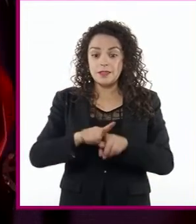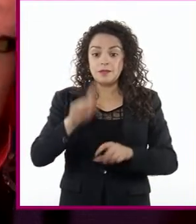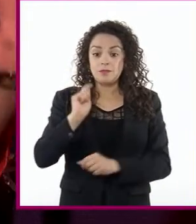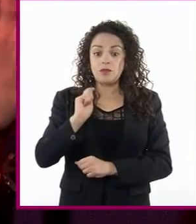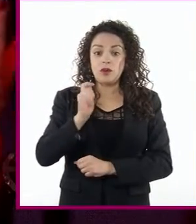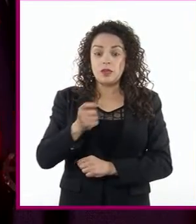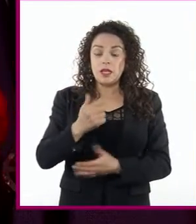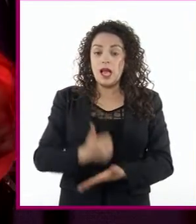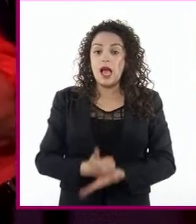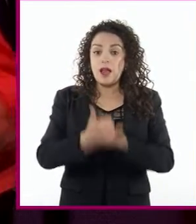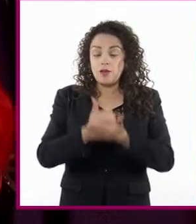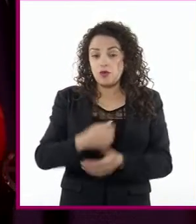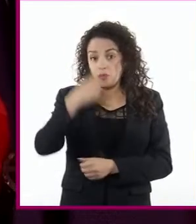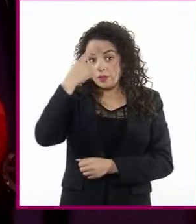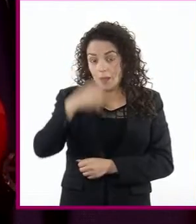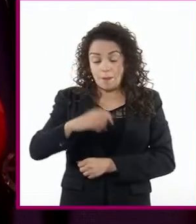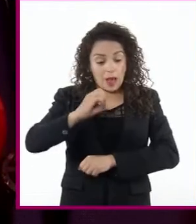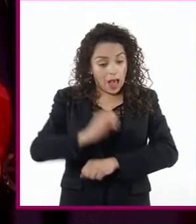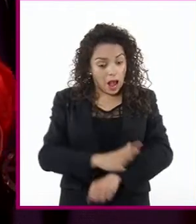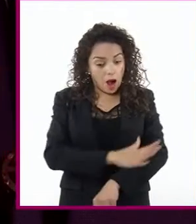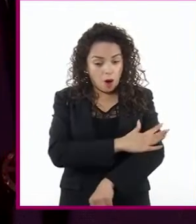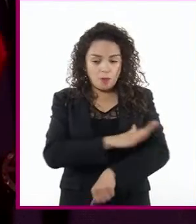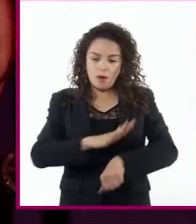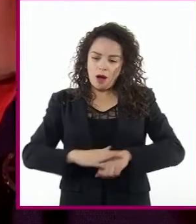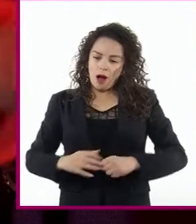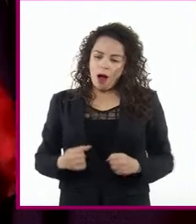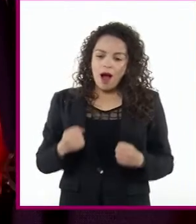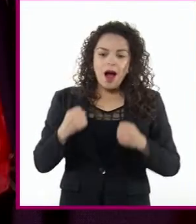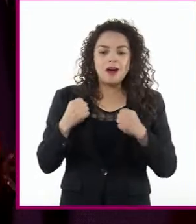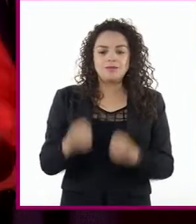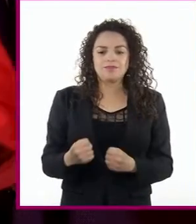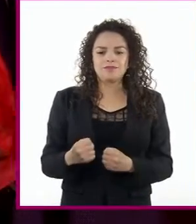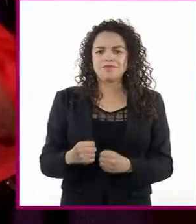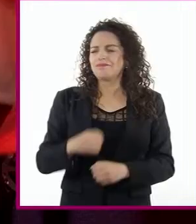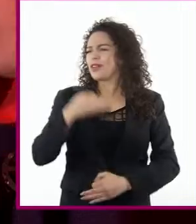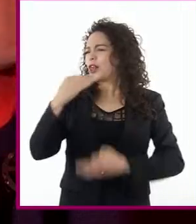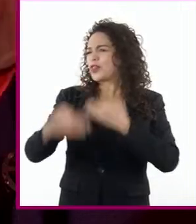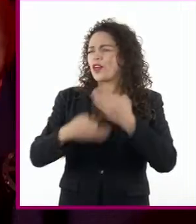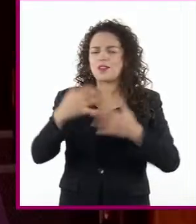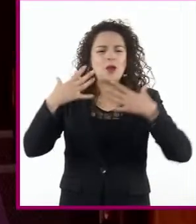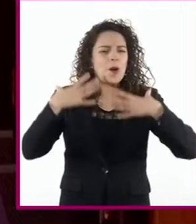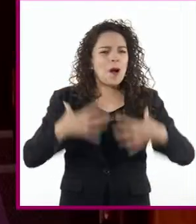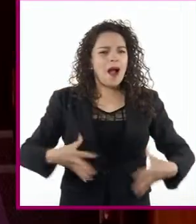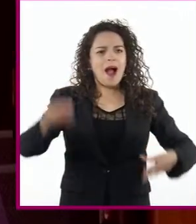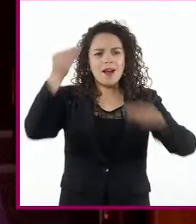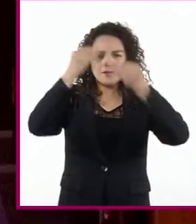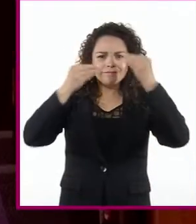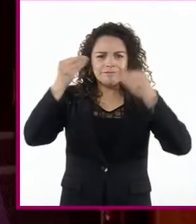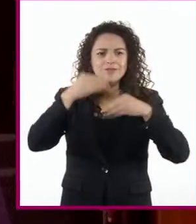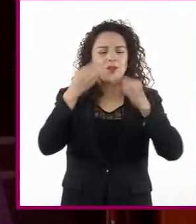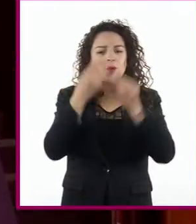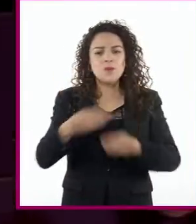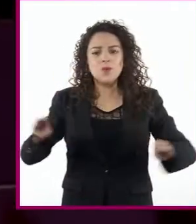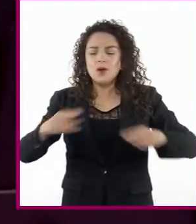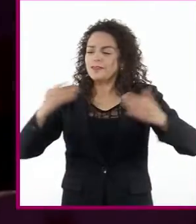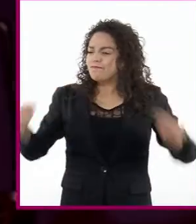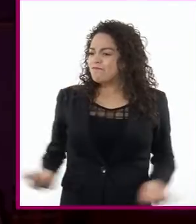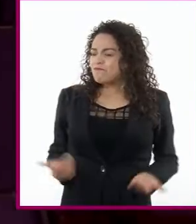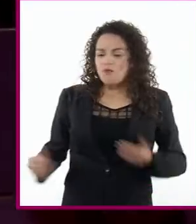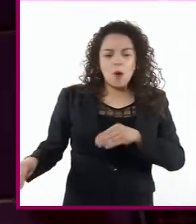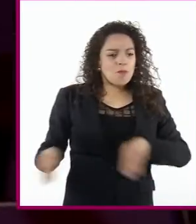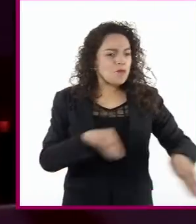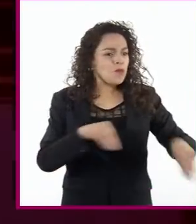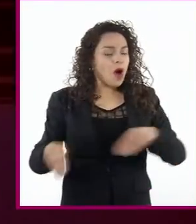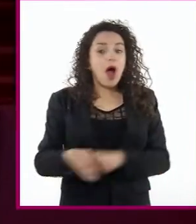a fortalecer nuestras emociones. Se vale de todo: vestuario, maquillaje, música, danza,